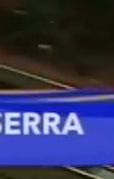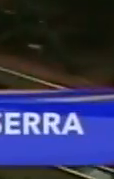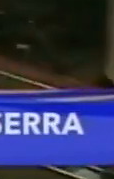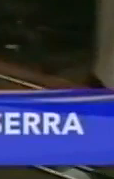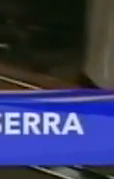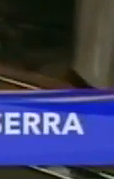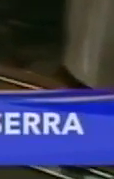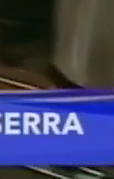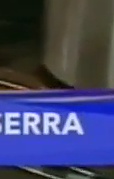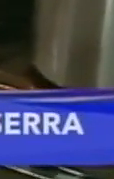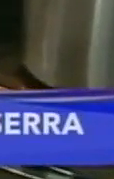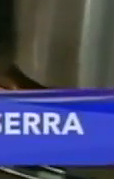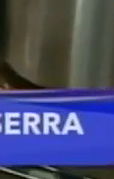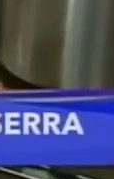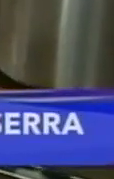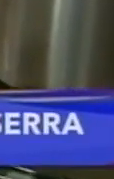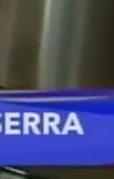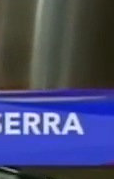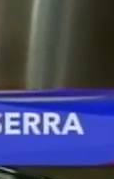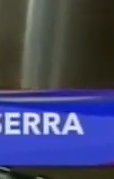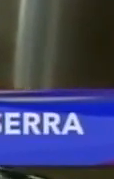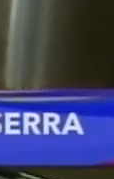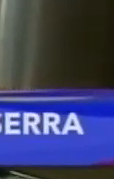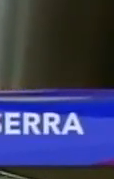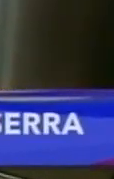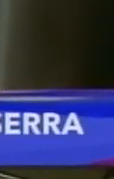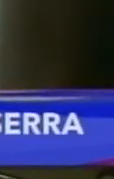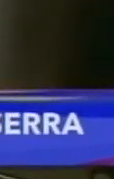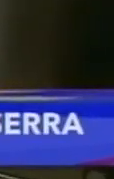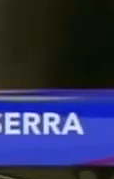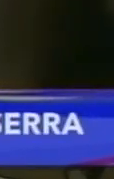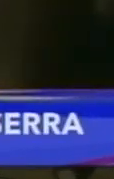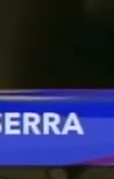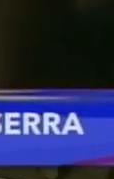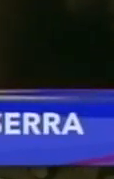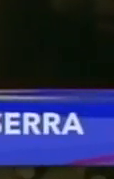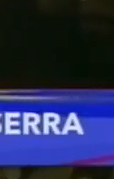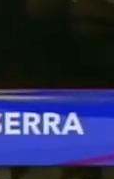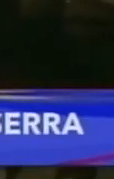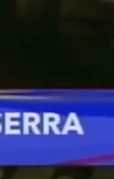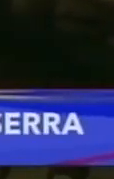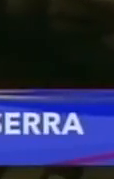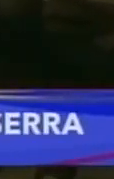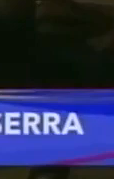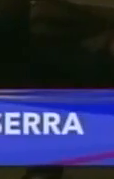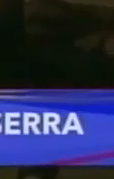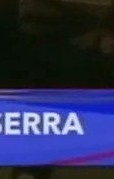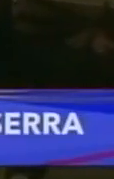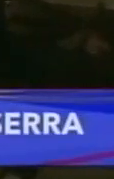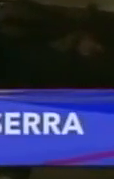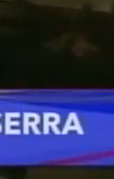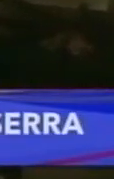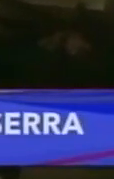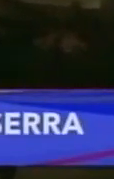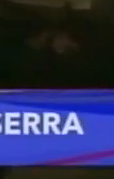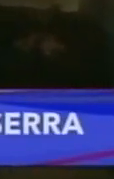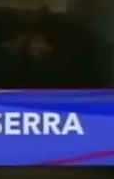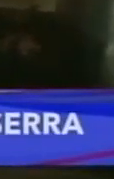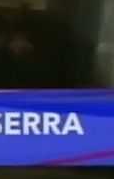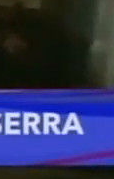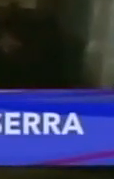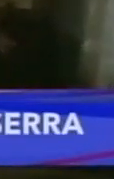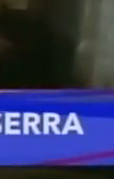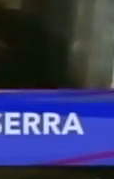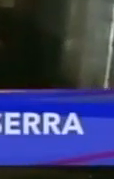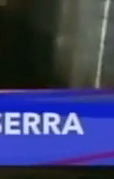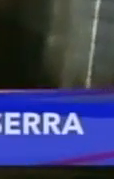esta institución que nos hace sentir felices y alegres, ya que nuestros niños tienen una alimentación balanceada, tienen su